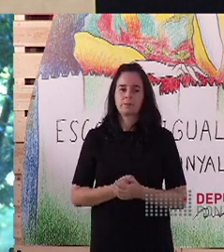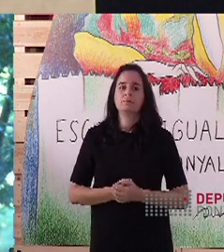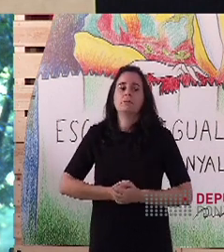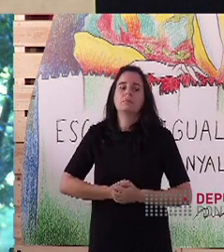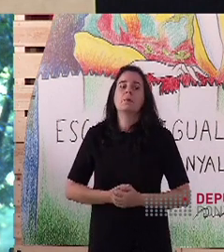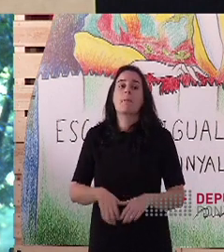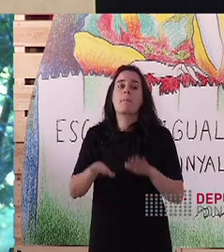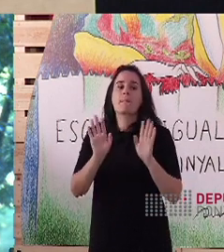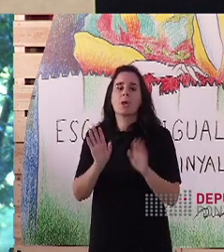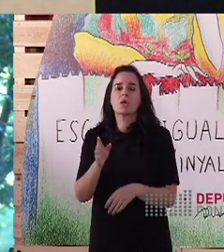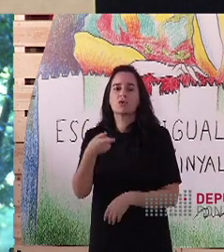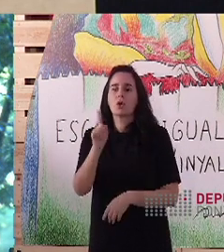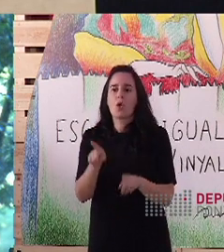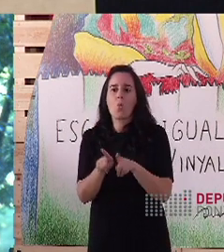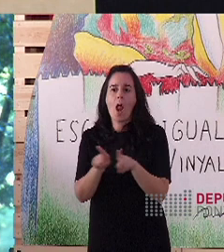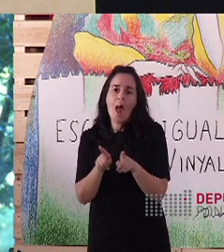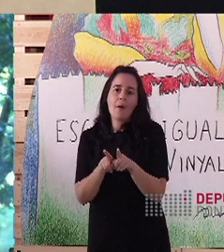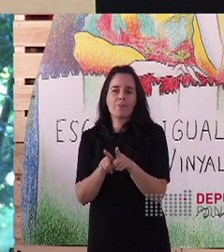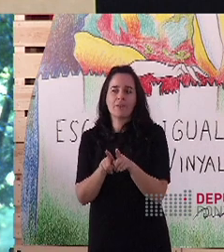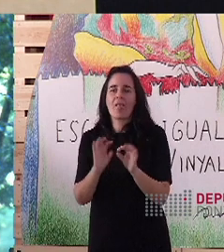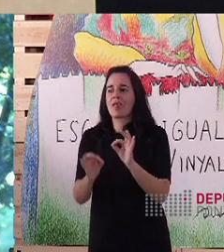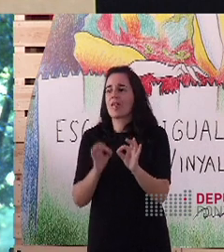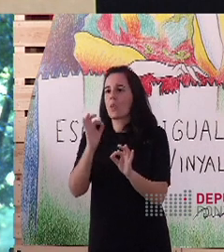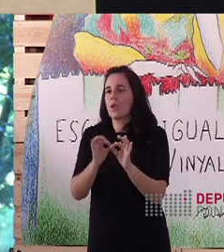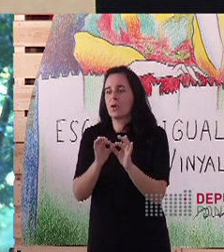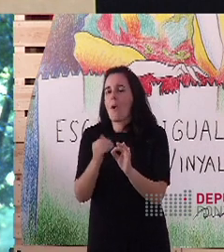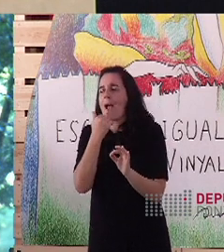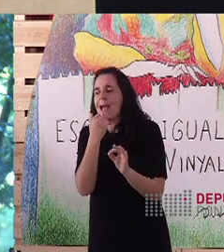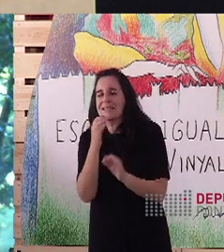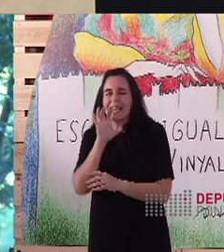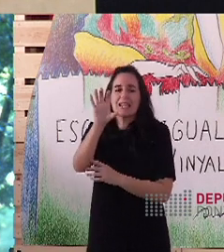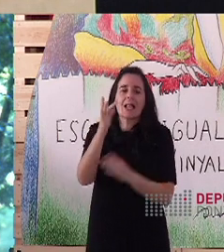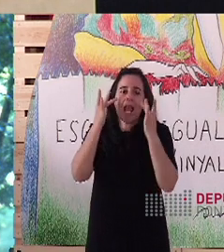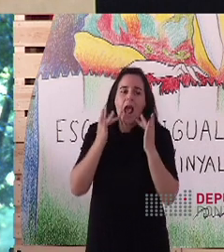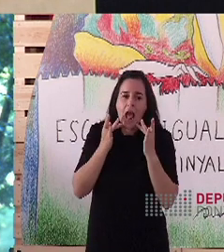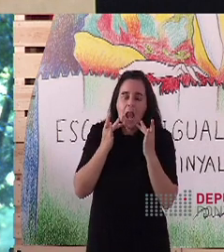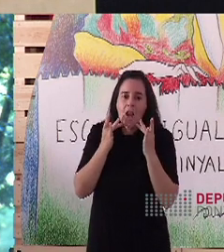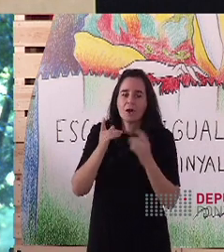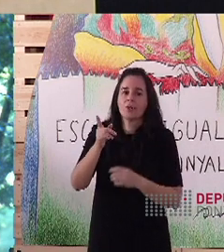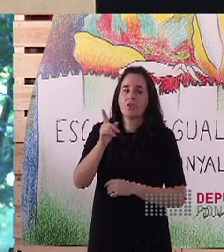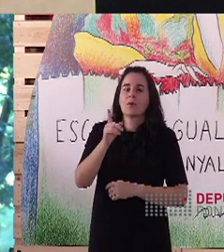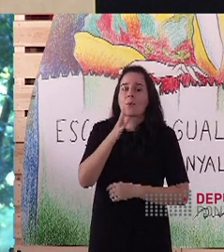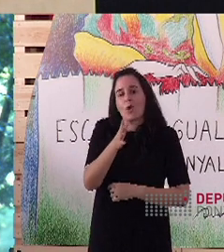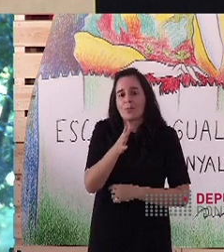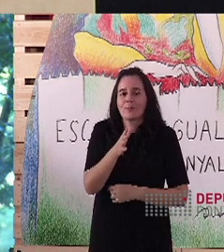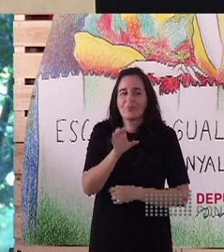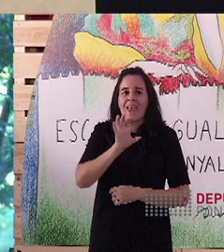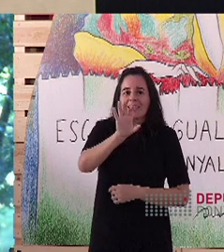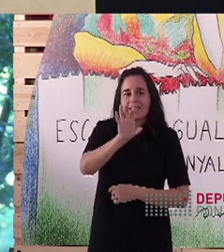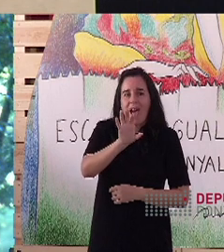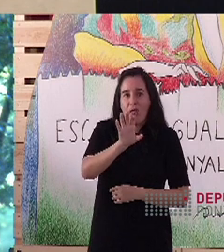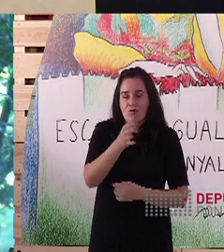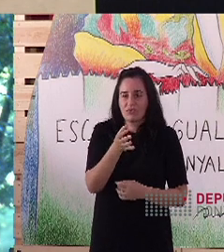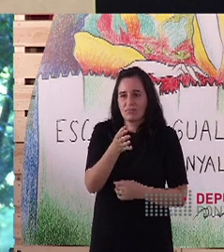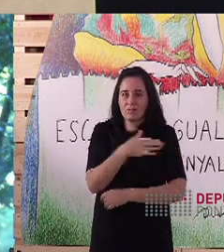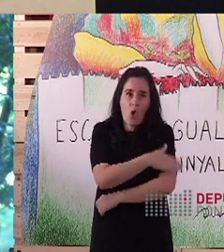no solamente es un circuito semi-institucionalizado porque los estados de estos países contribuyen de